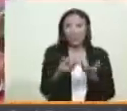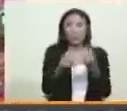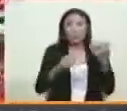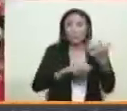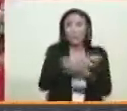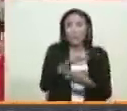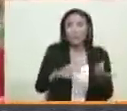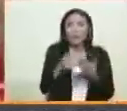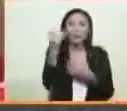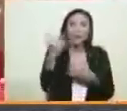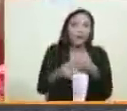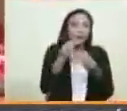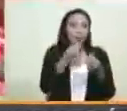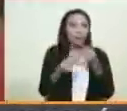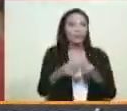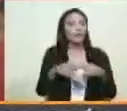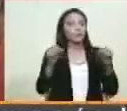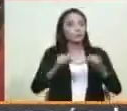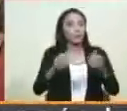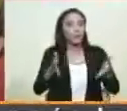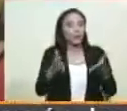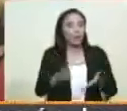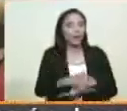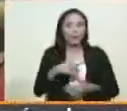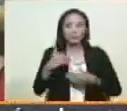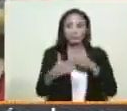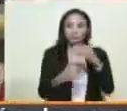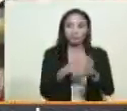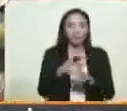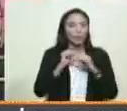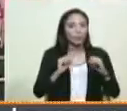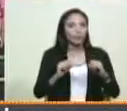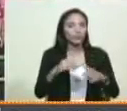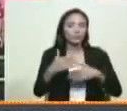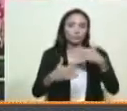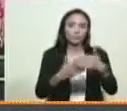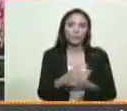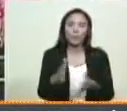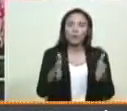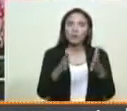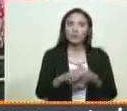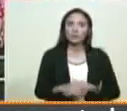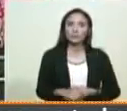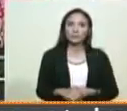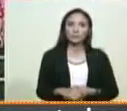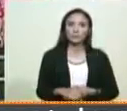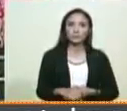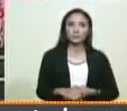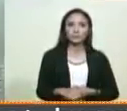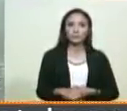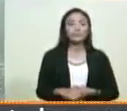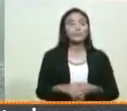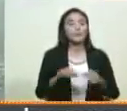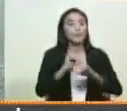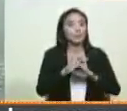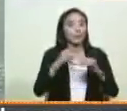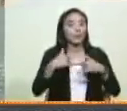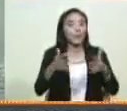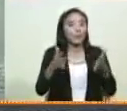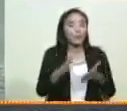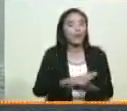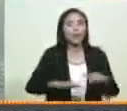Y vamos a ganar de manera contundente. Y yo les pido desde ya que ganemos con